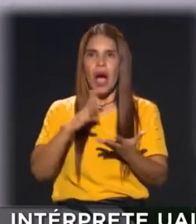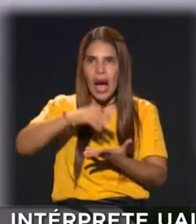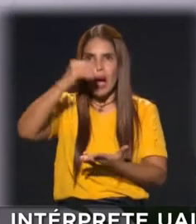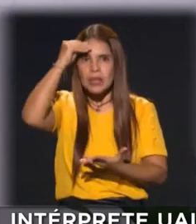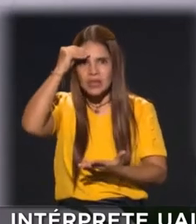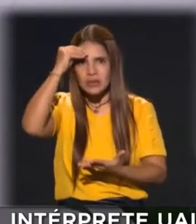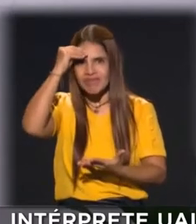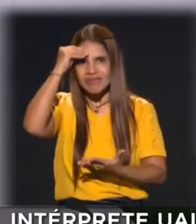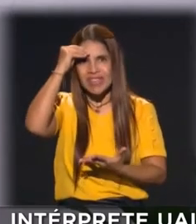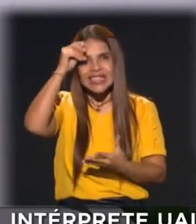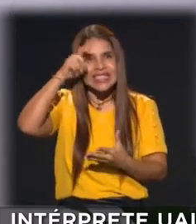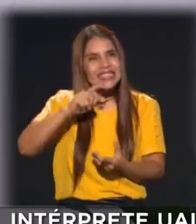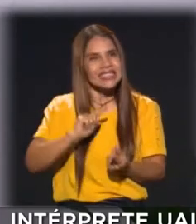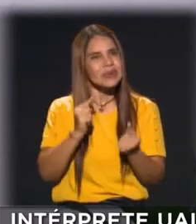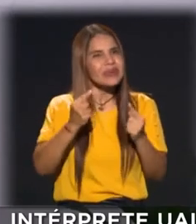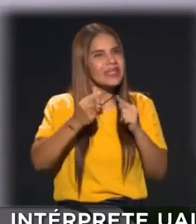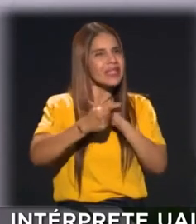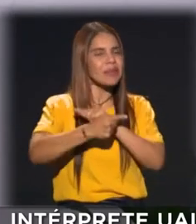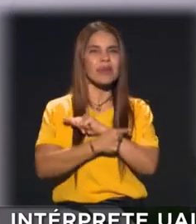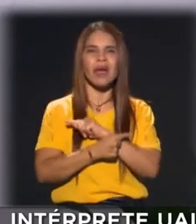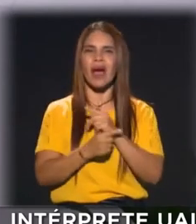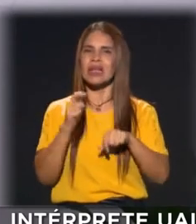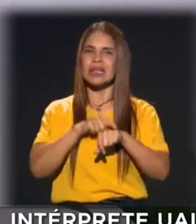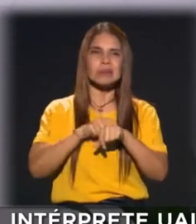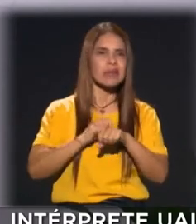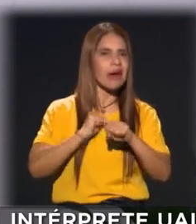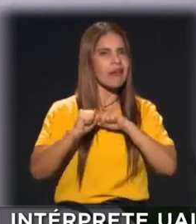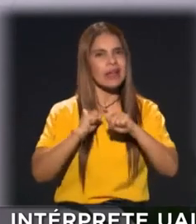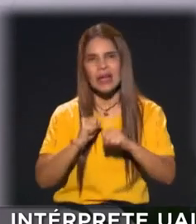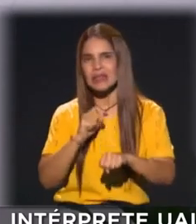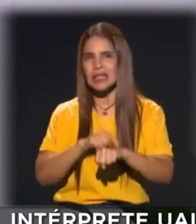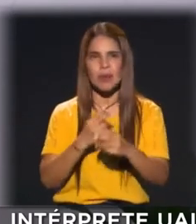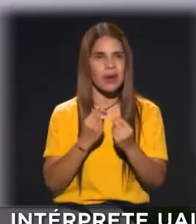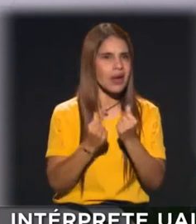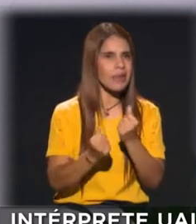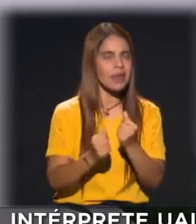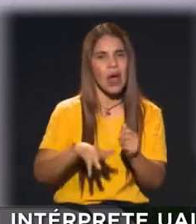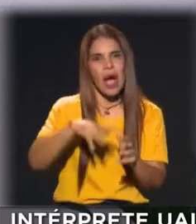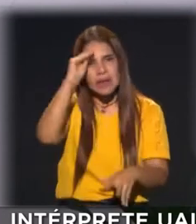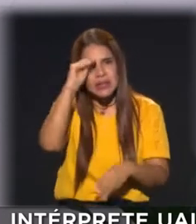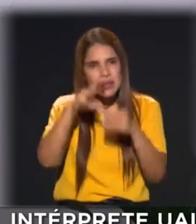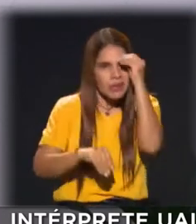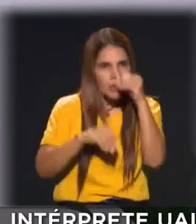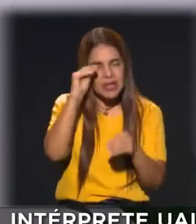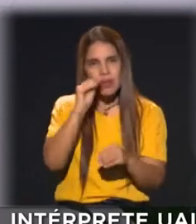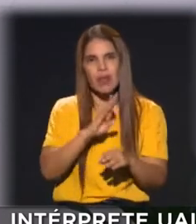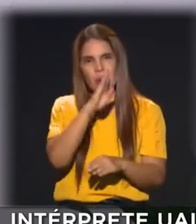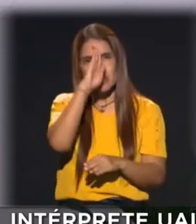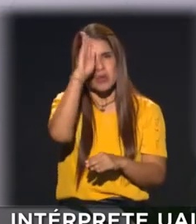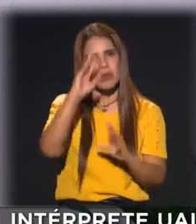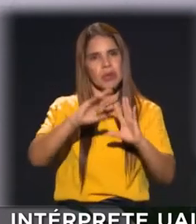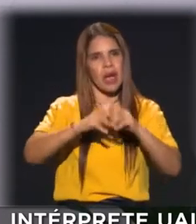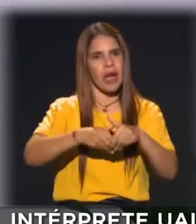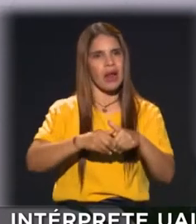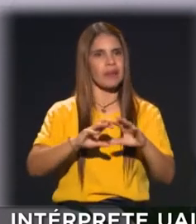muchas cosas que la educación, o por la rapidez o por el día a día, se van cogiendo como de costumbre en las aulas de clase. Y